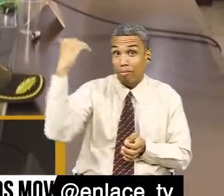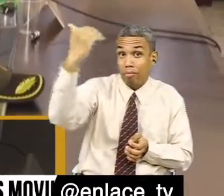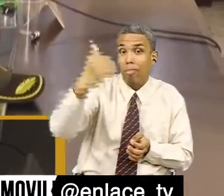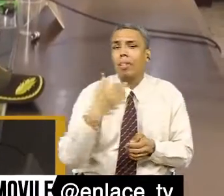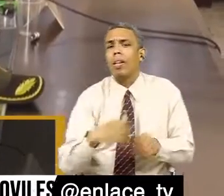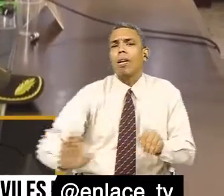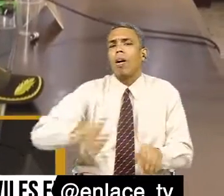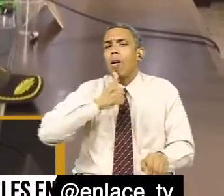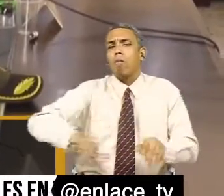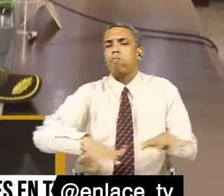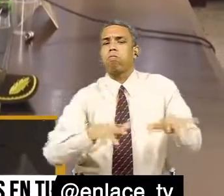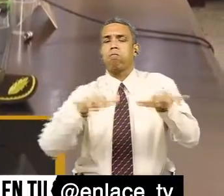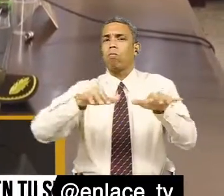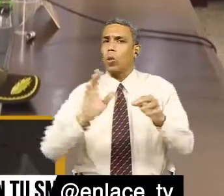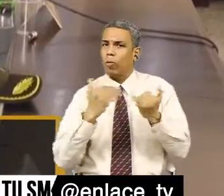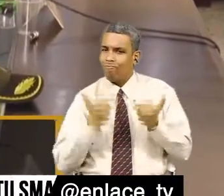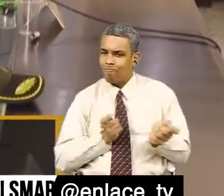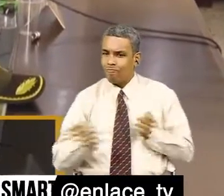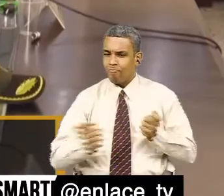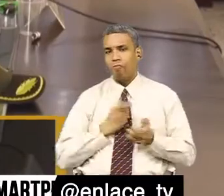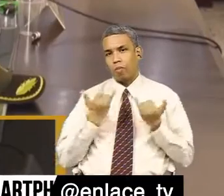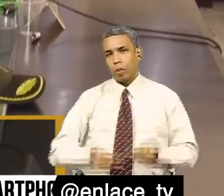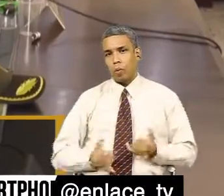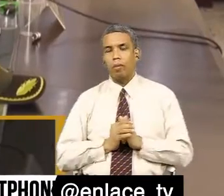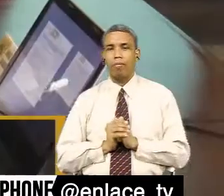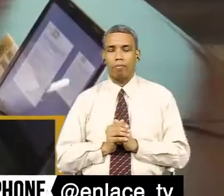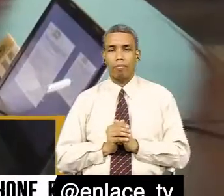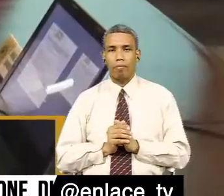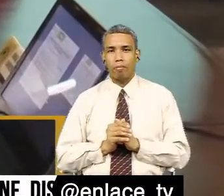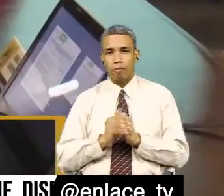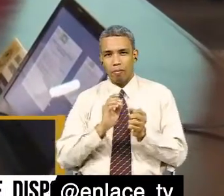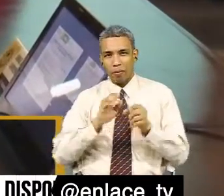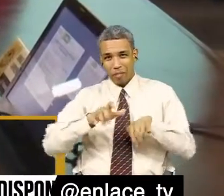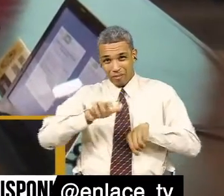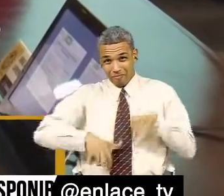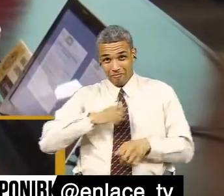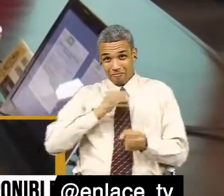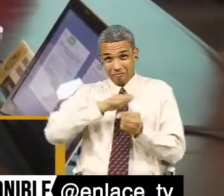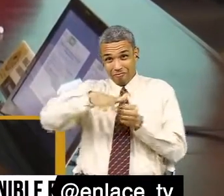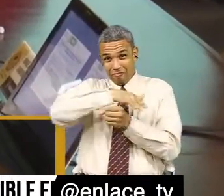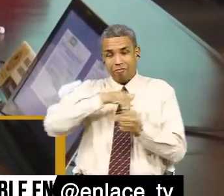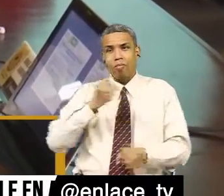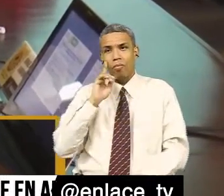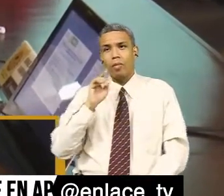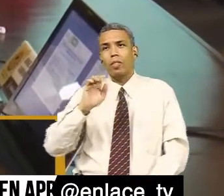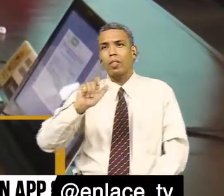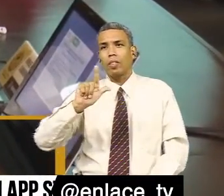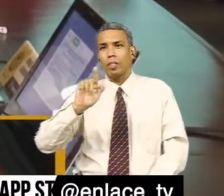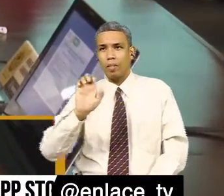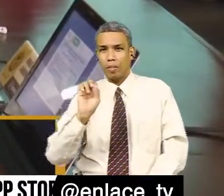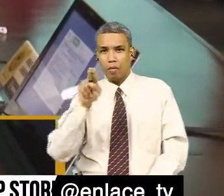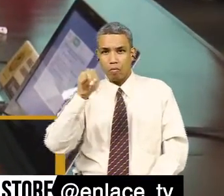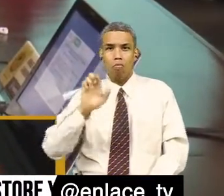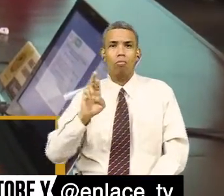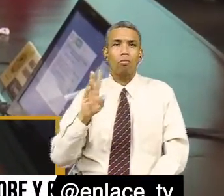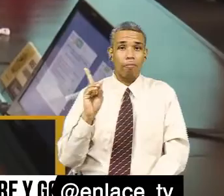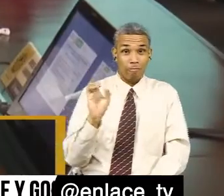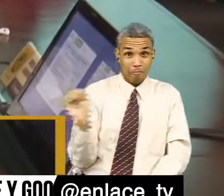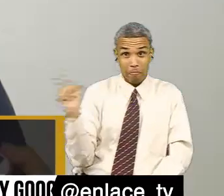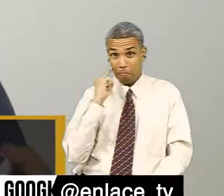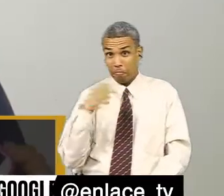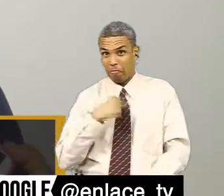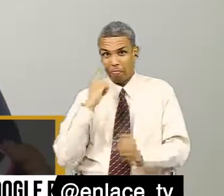La Secretaría de Medio Ambiente, por medio del asesor Leonardo Granados, mencionó que ya están preparados para intervenir cualquier evento natural que se registre con el fenómeno